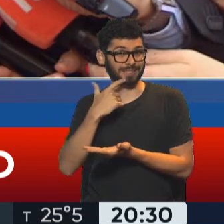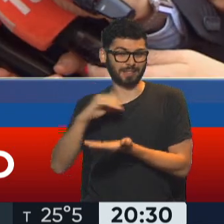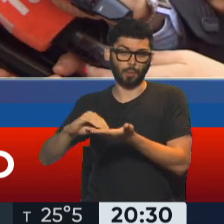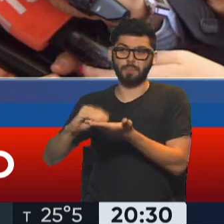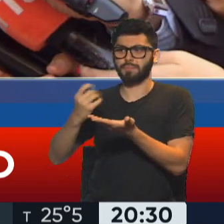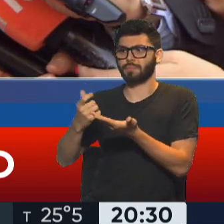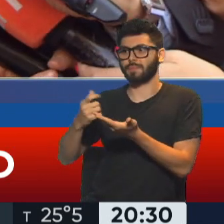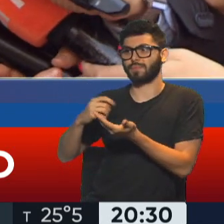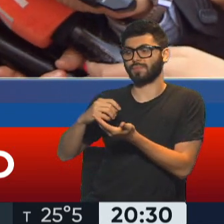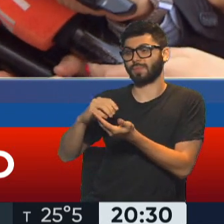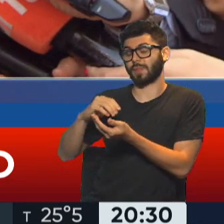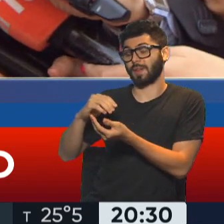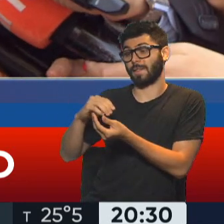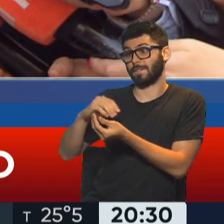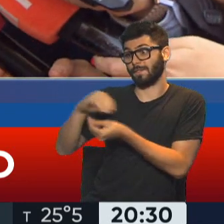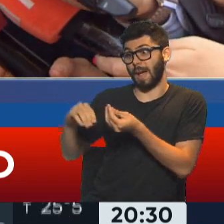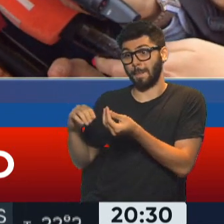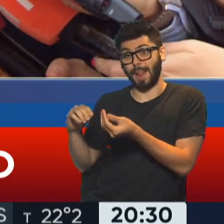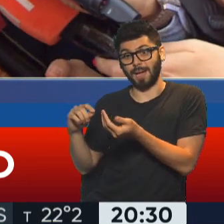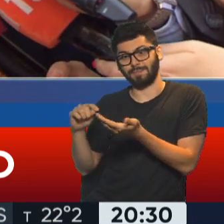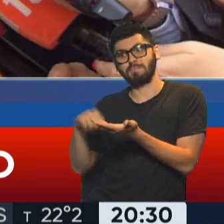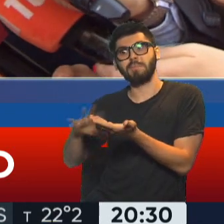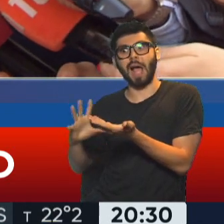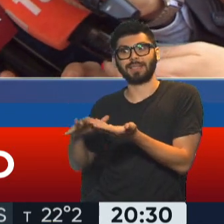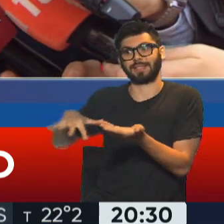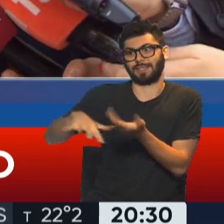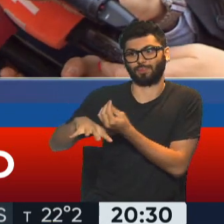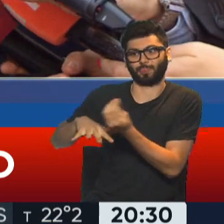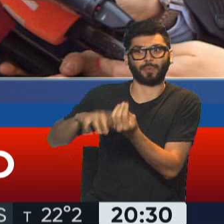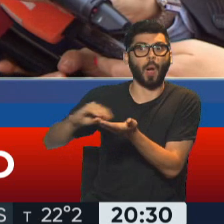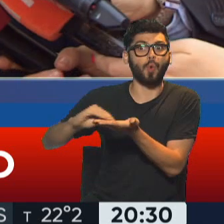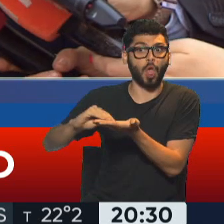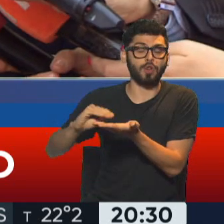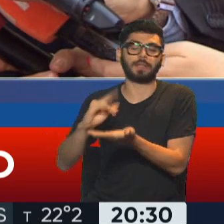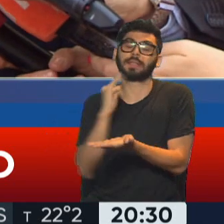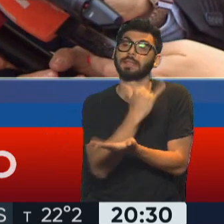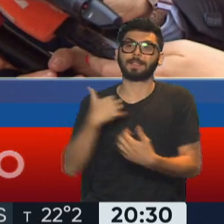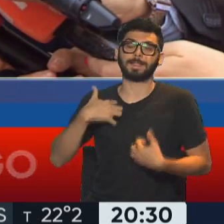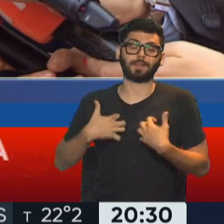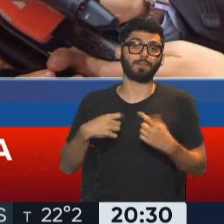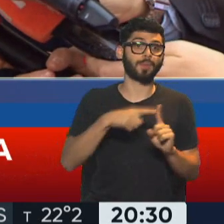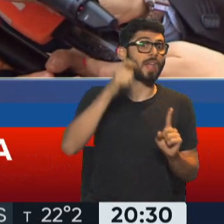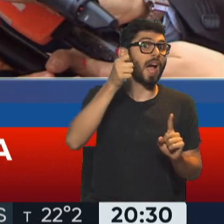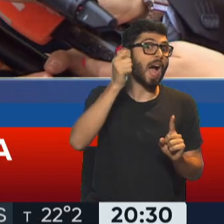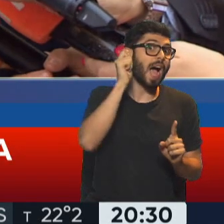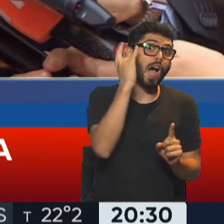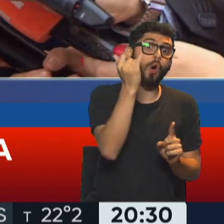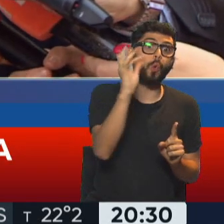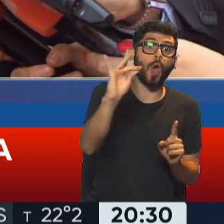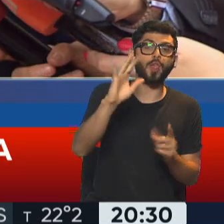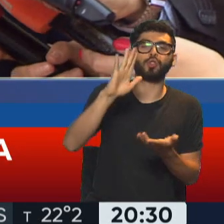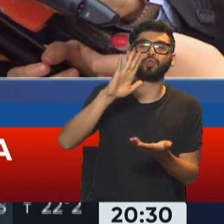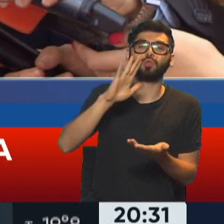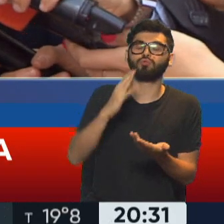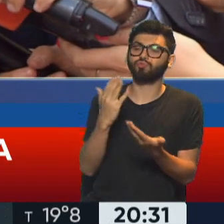cantidad de víctimas del hundimiento de Lara San Juan, una irritabilidad por un reconocimiento que hizo Oscar Aguad respecto de los teléfonos